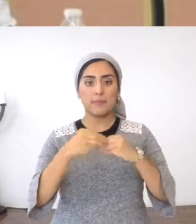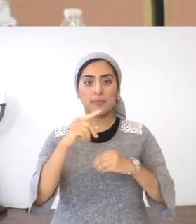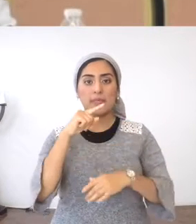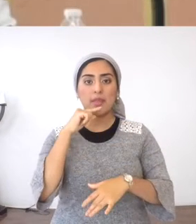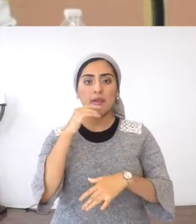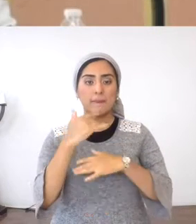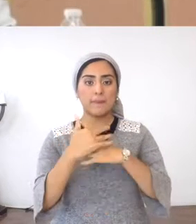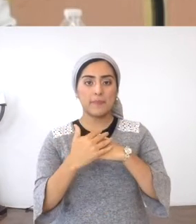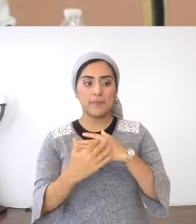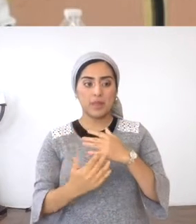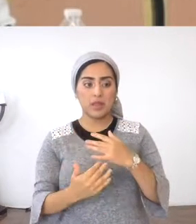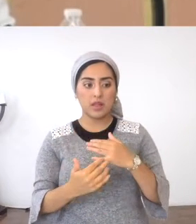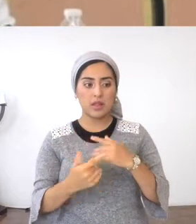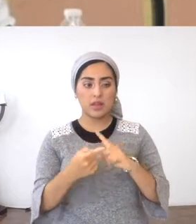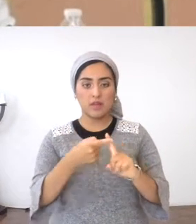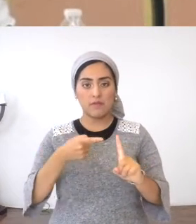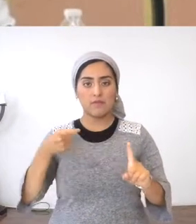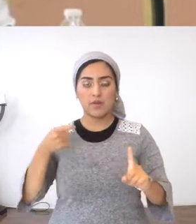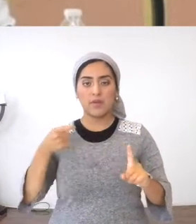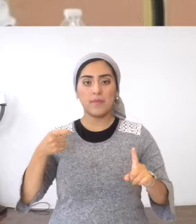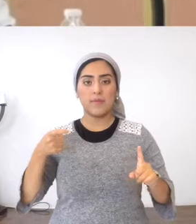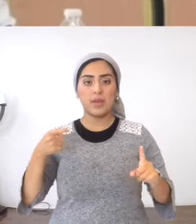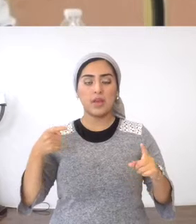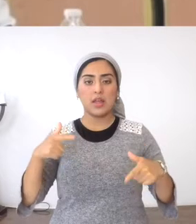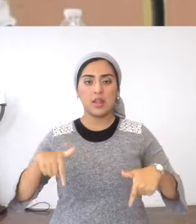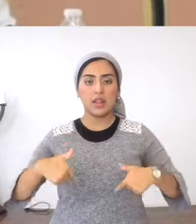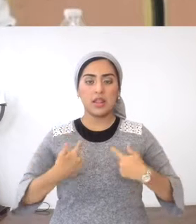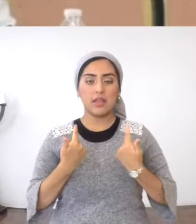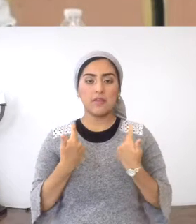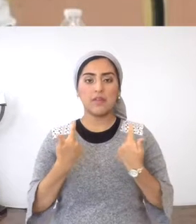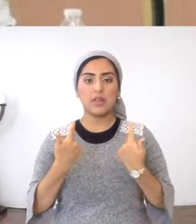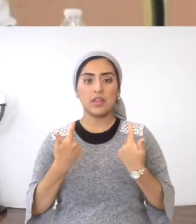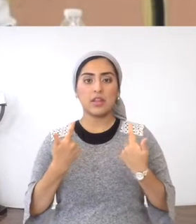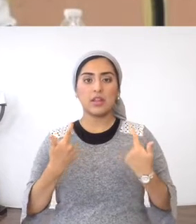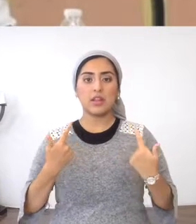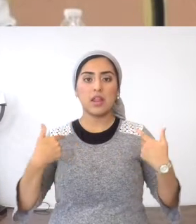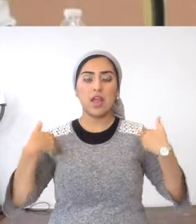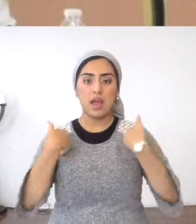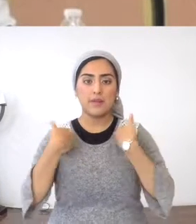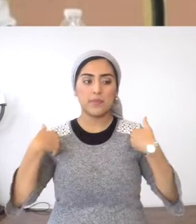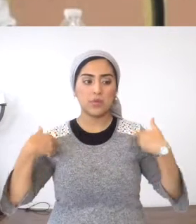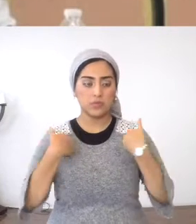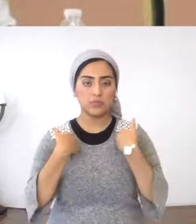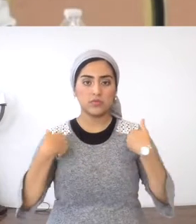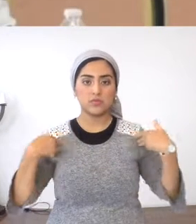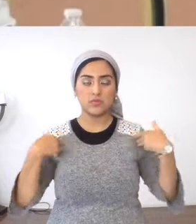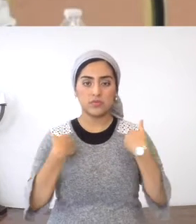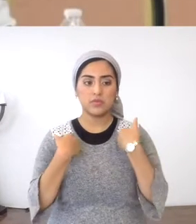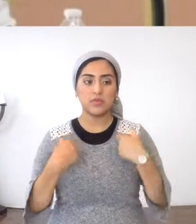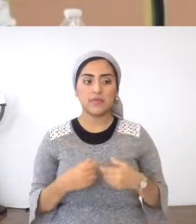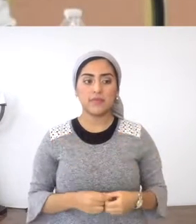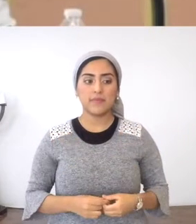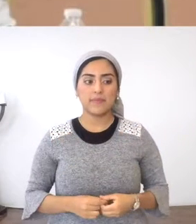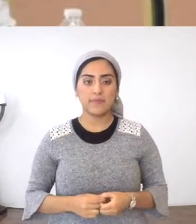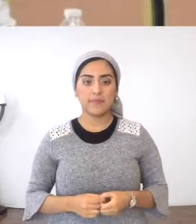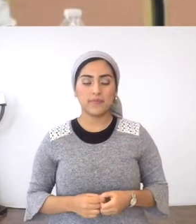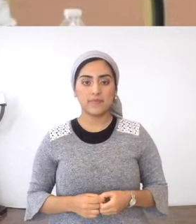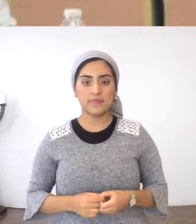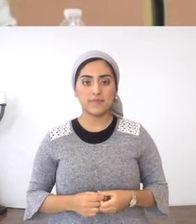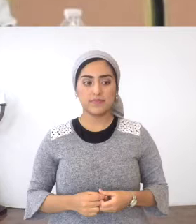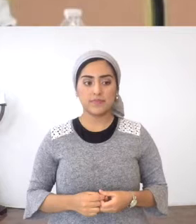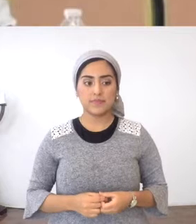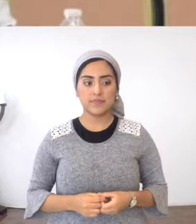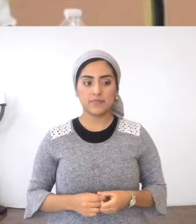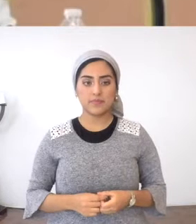Carne Cortada De un animal Vivo No comer Carne Cortada De un